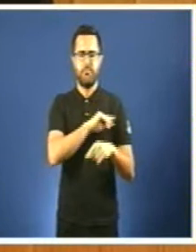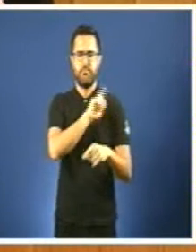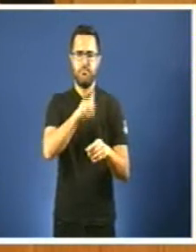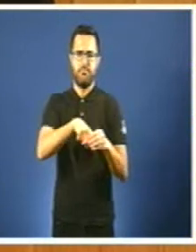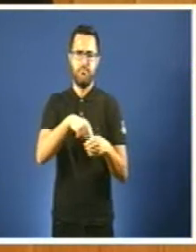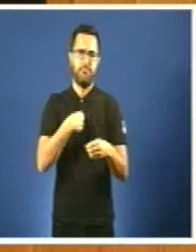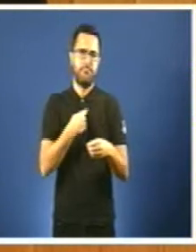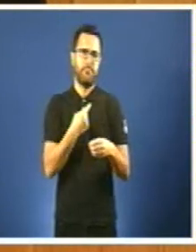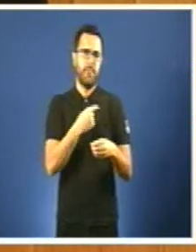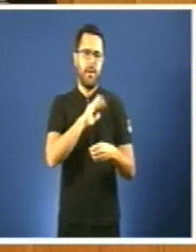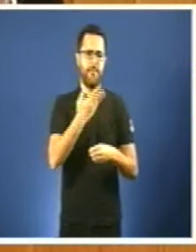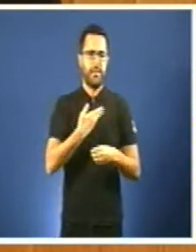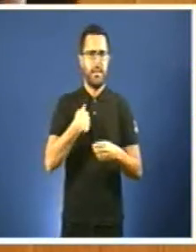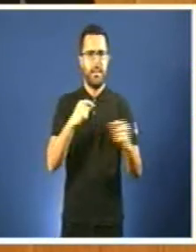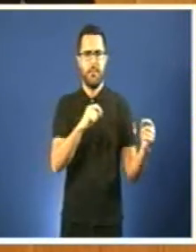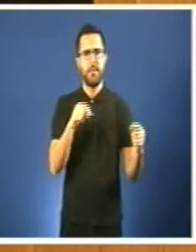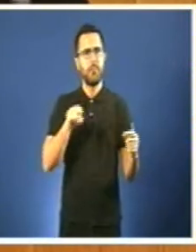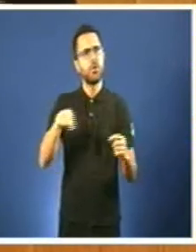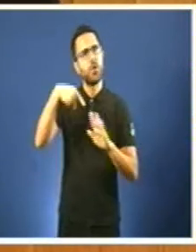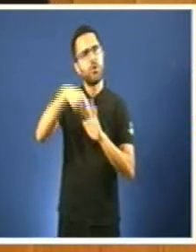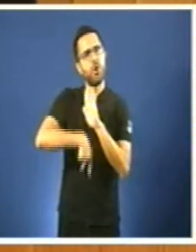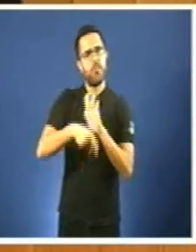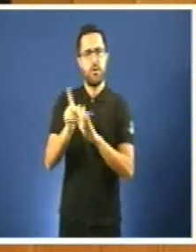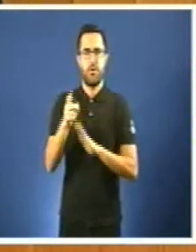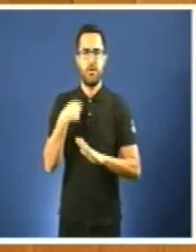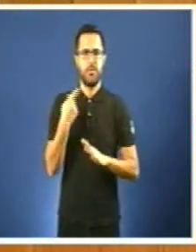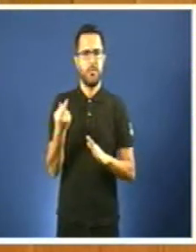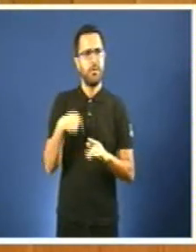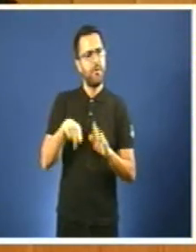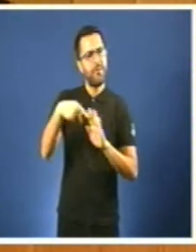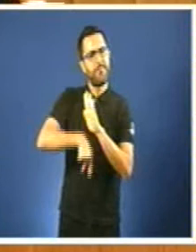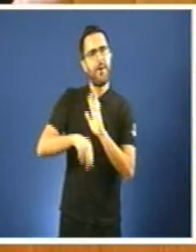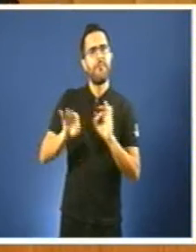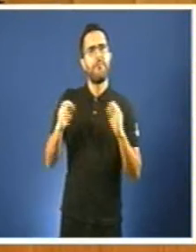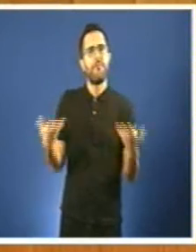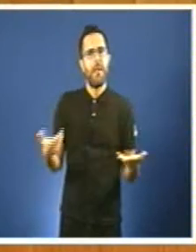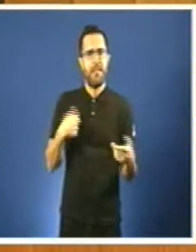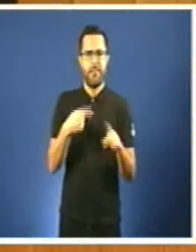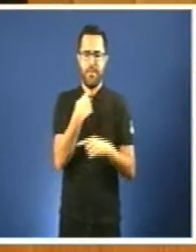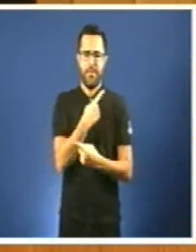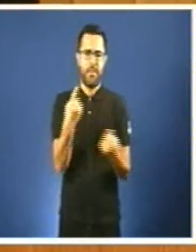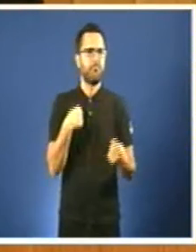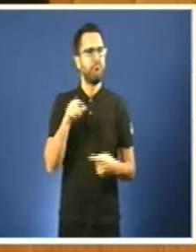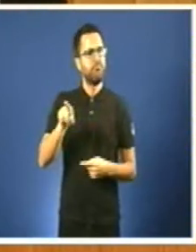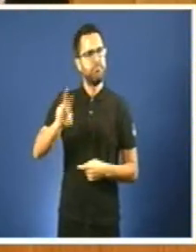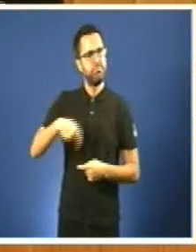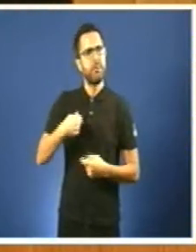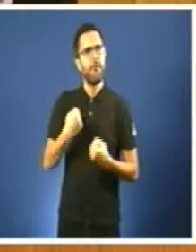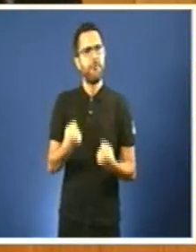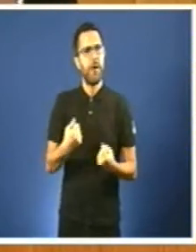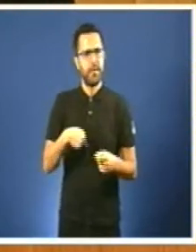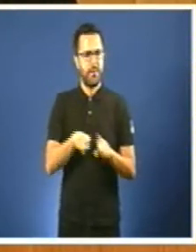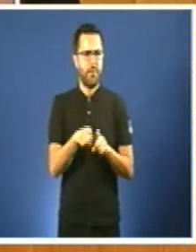A súa norma é dicir, sé fuerte, igual que Rajoy. Por exemplo, ante os escándalos de